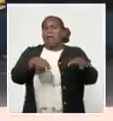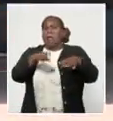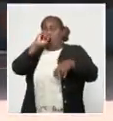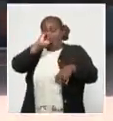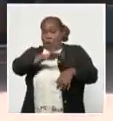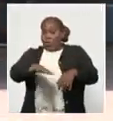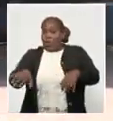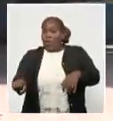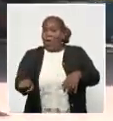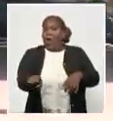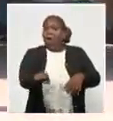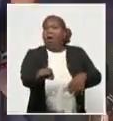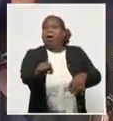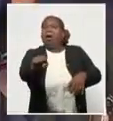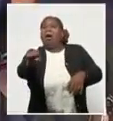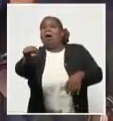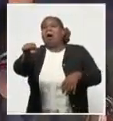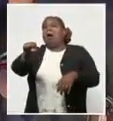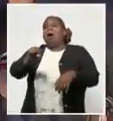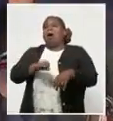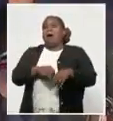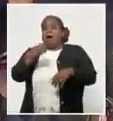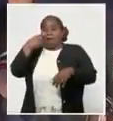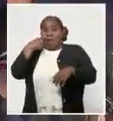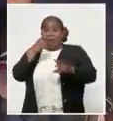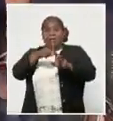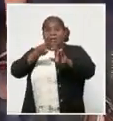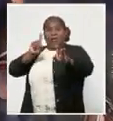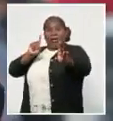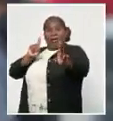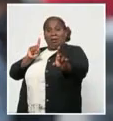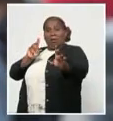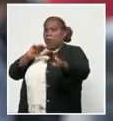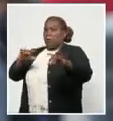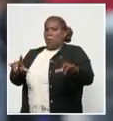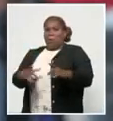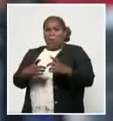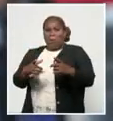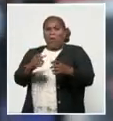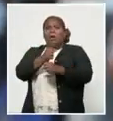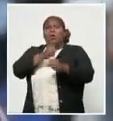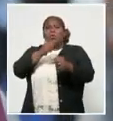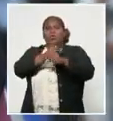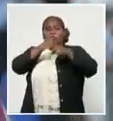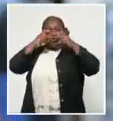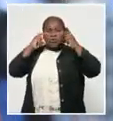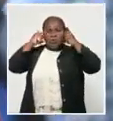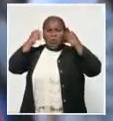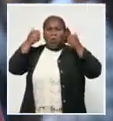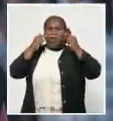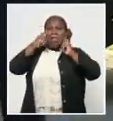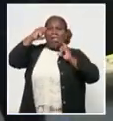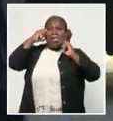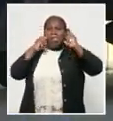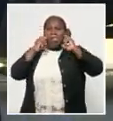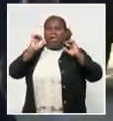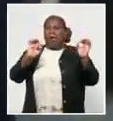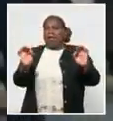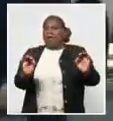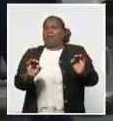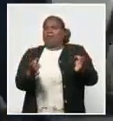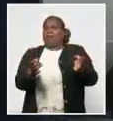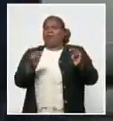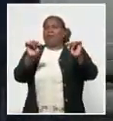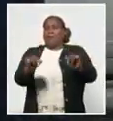con niños pequeños. Mantener el necesario distanciamiento físico, el uso correcto del nasobuco y cumplir con las medidas higiénicas